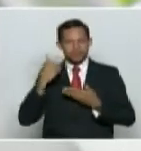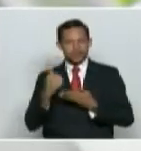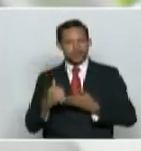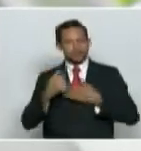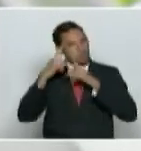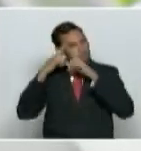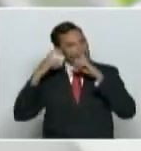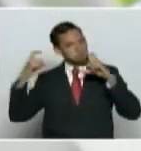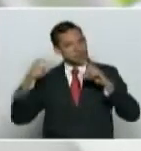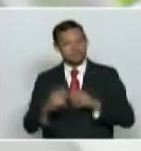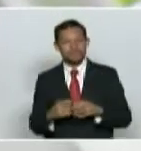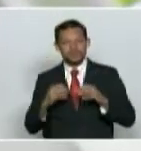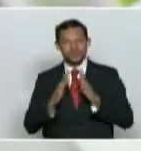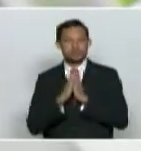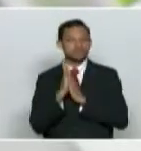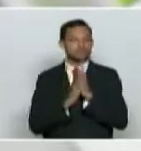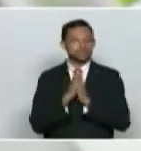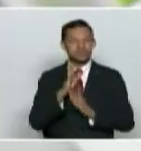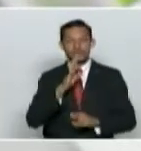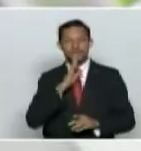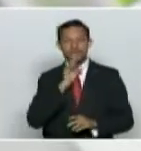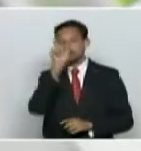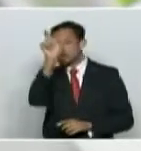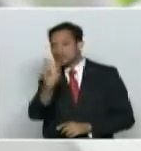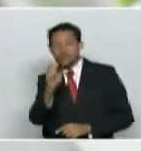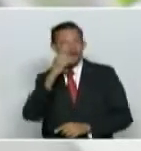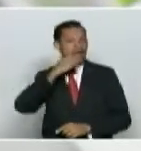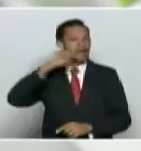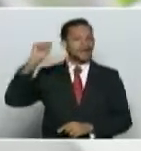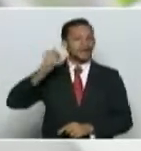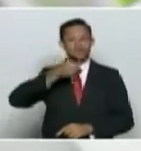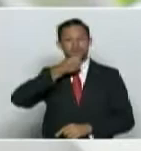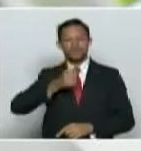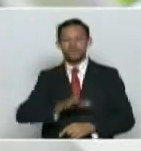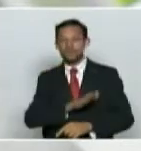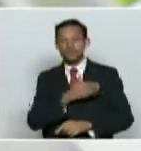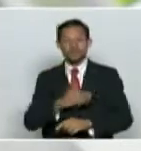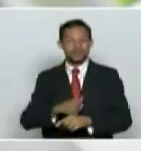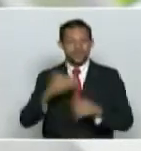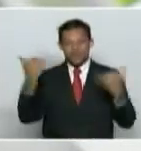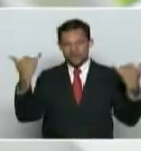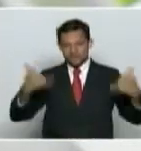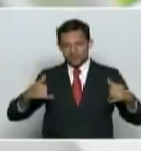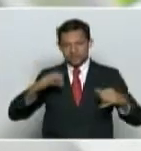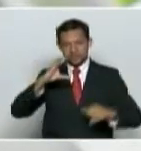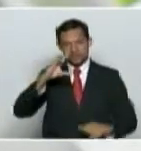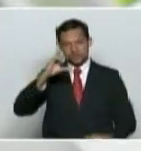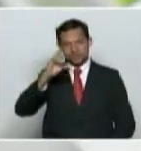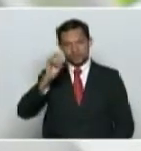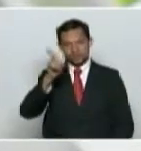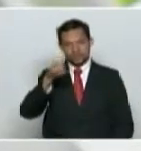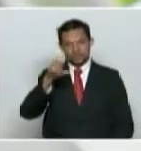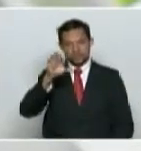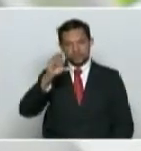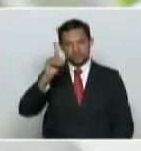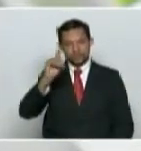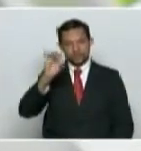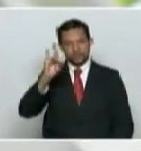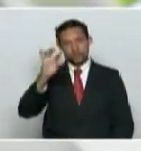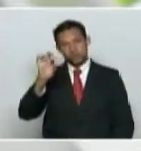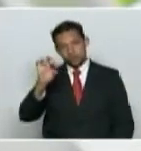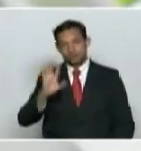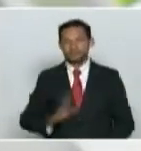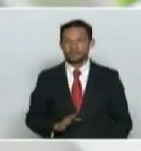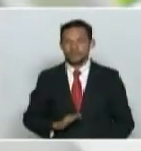ensoñador. Con la esperanza de convertirse en la nueva estrella de la música popular. Yo soy Andrea Quintero y nos vemos en un próximo Close-Up. Y a la